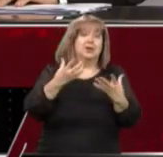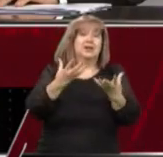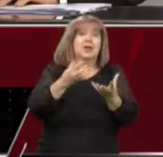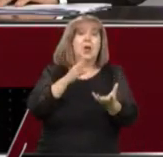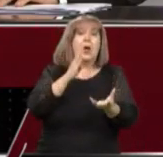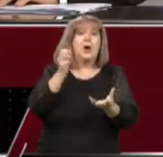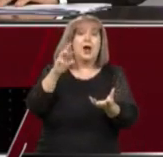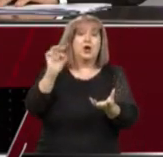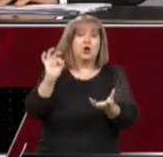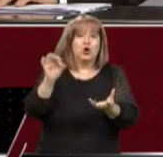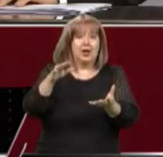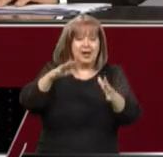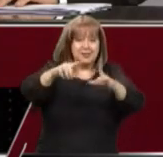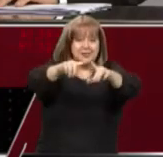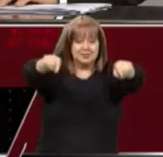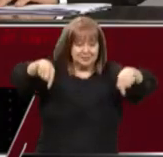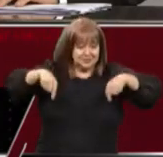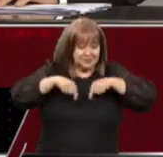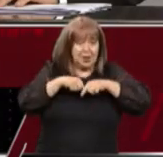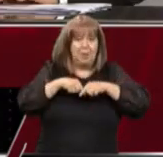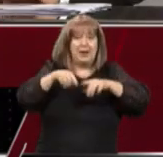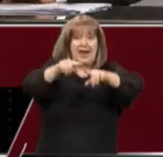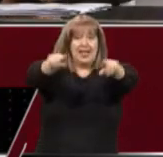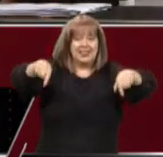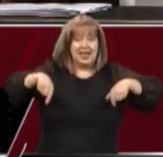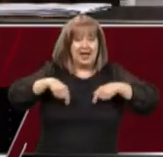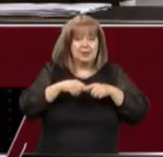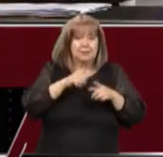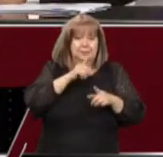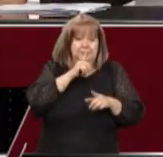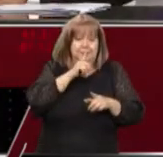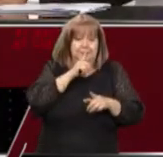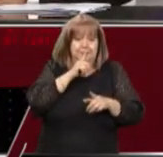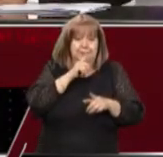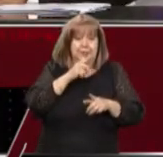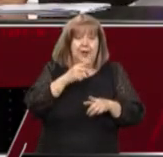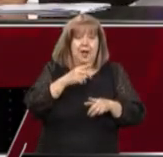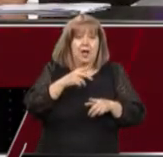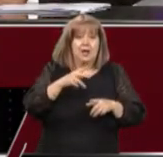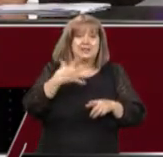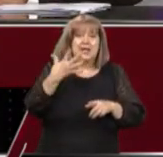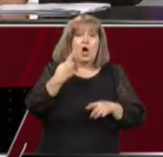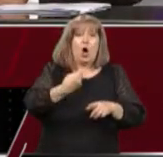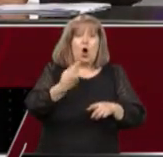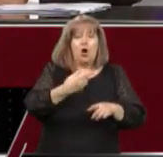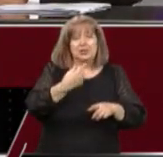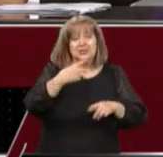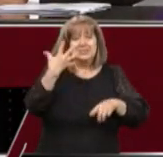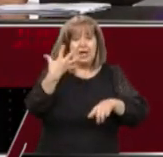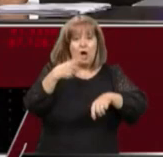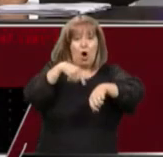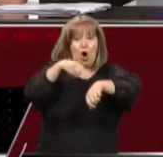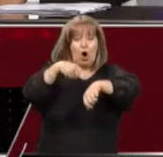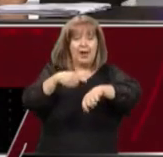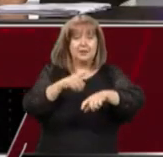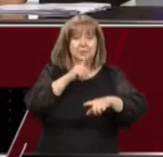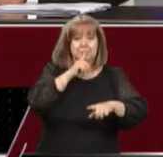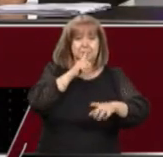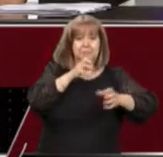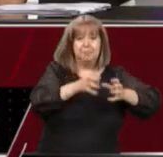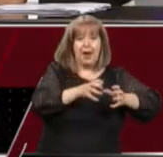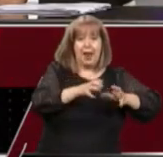inusual como decías donde las plantas todas quedaron sin funcionar durante muchísimas horas y que de ahora de a poco se van